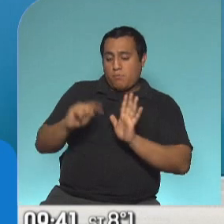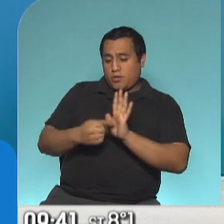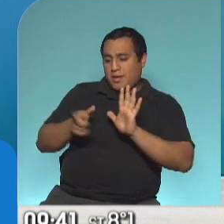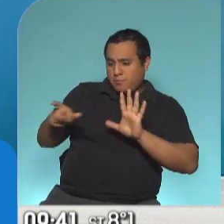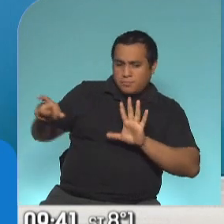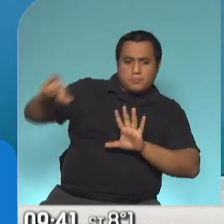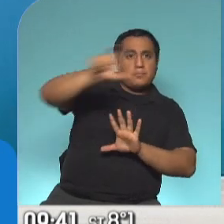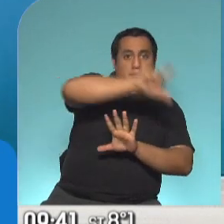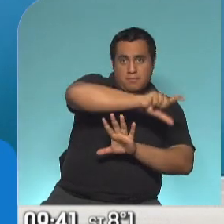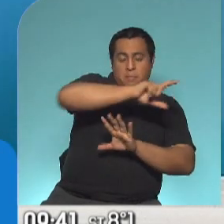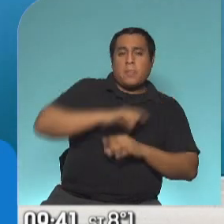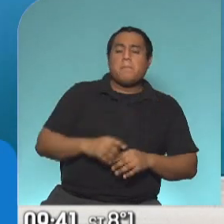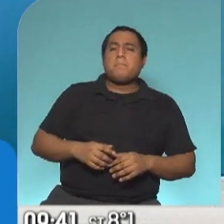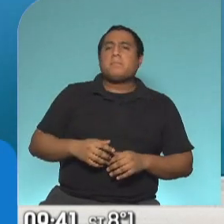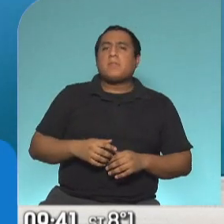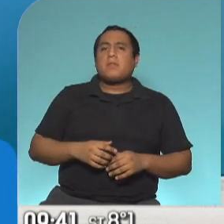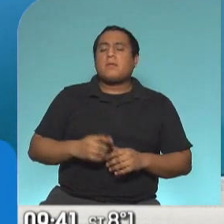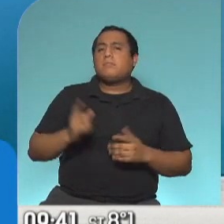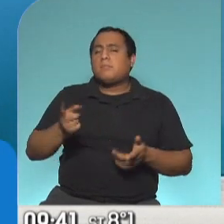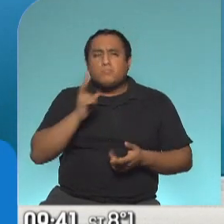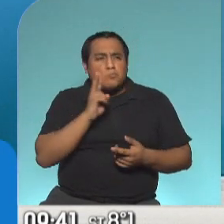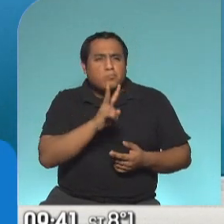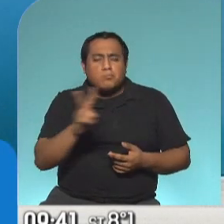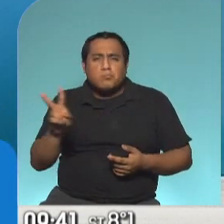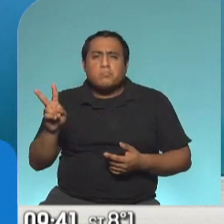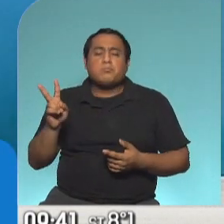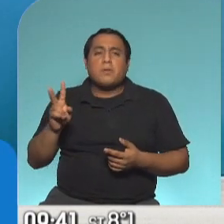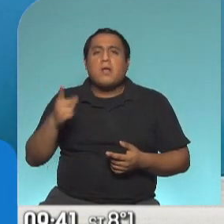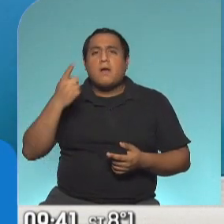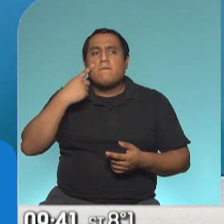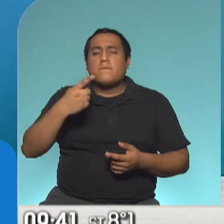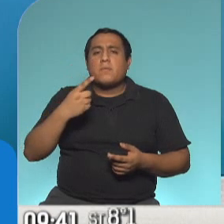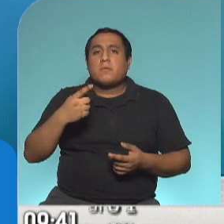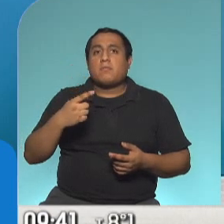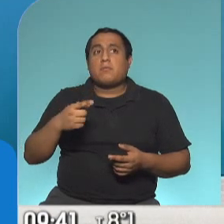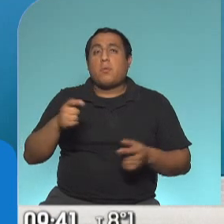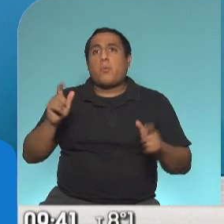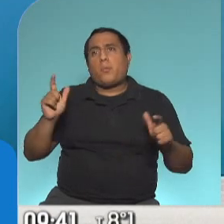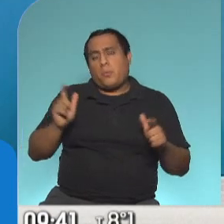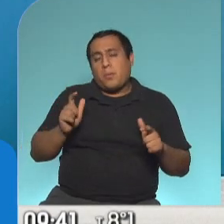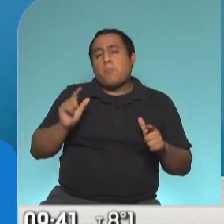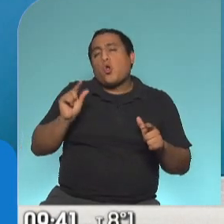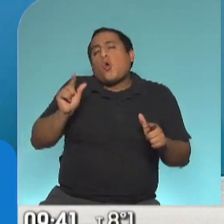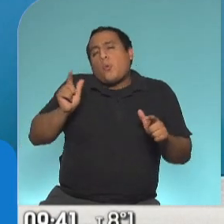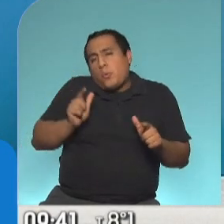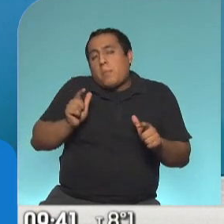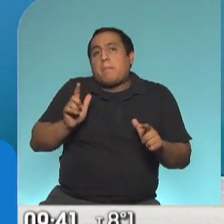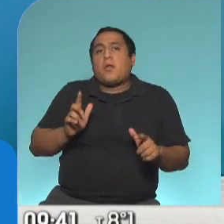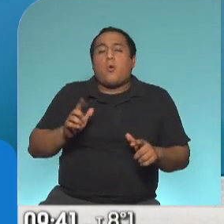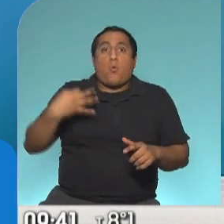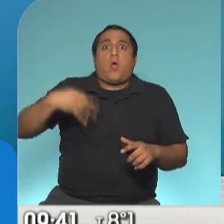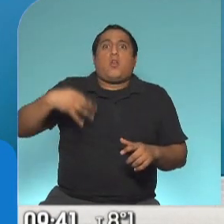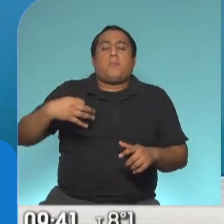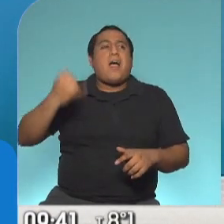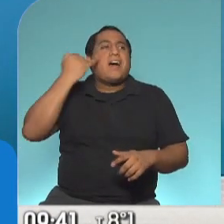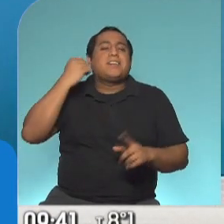observando que tiene cierta perspectiva hacia atrás es una buena noticia pero de ninguna manera significa que el problema